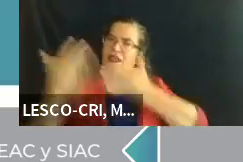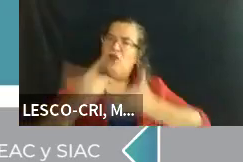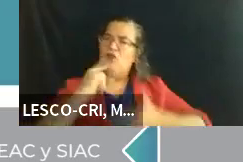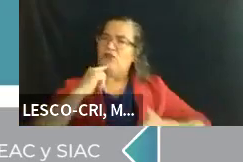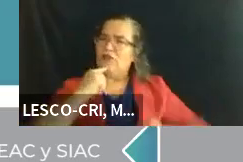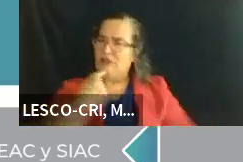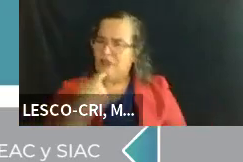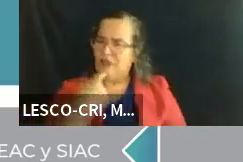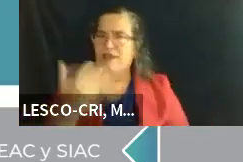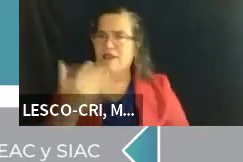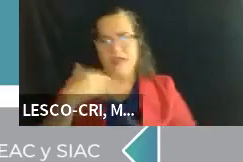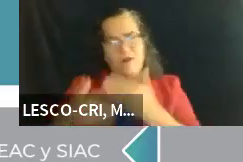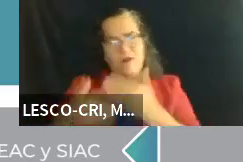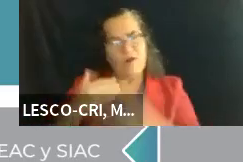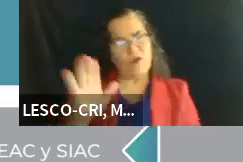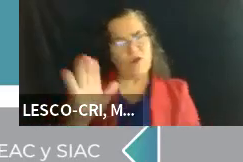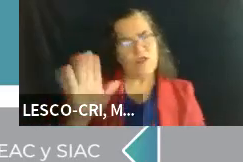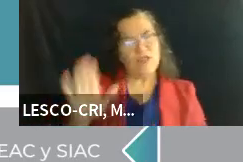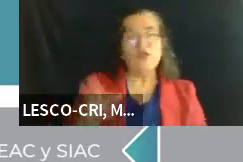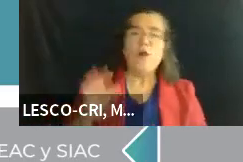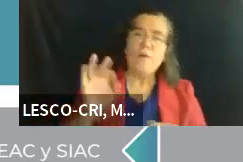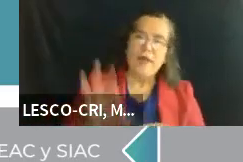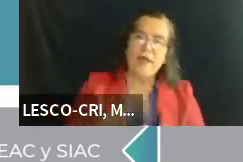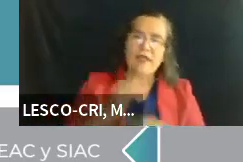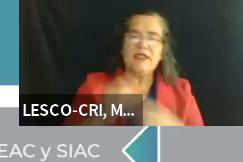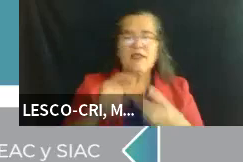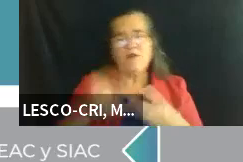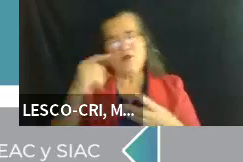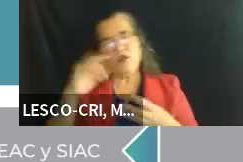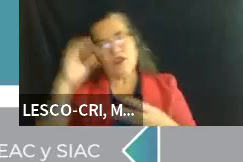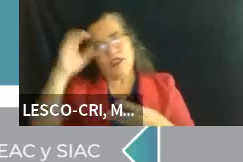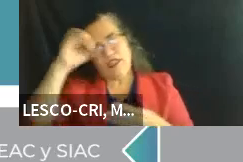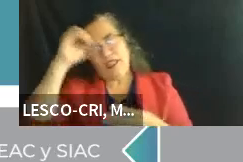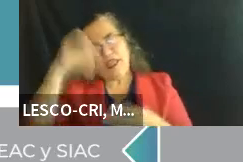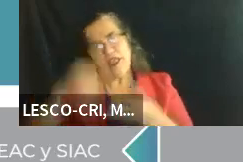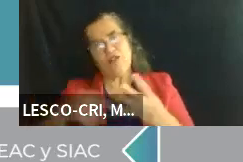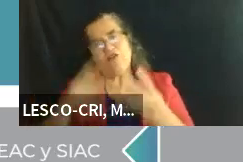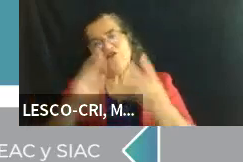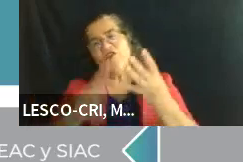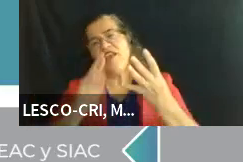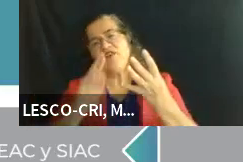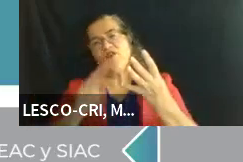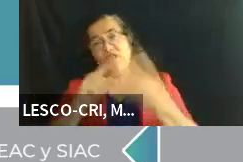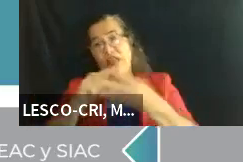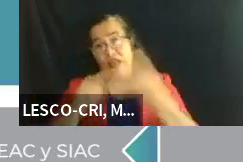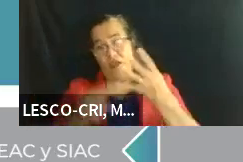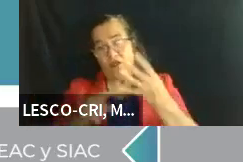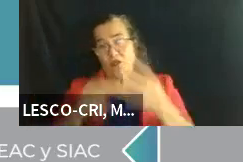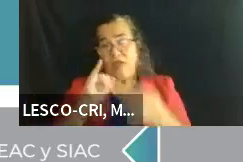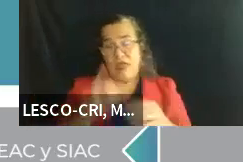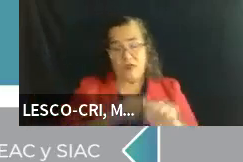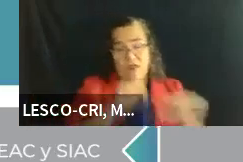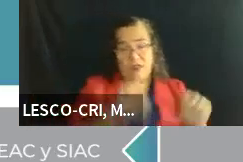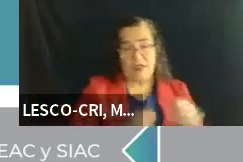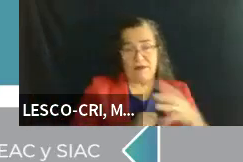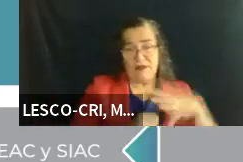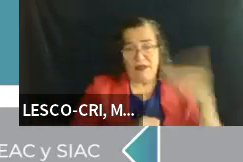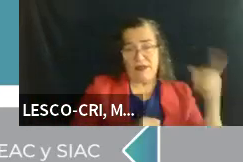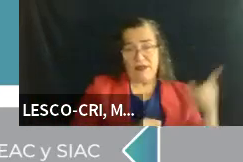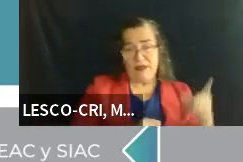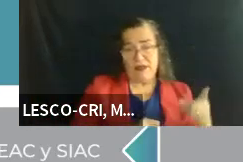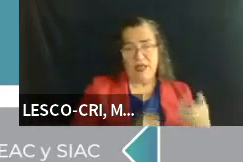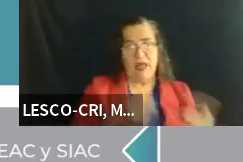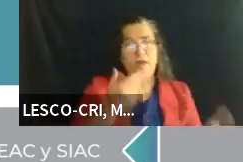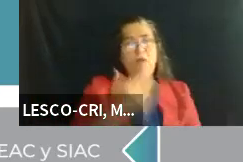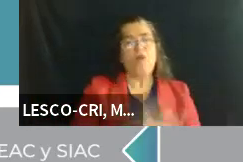sus procesos, mecanismos, criterios y resultados. Cada vez más estos sistemas externos apuestan a la